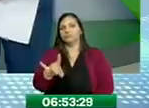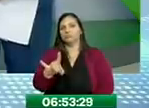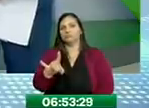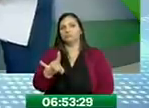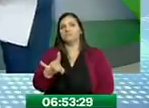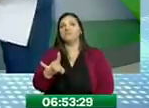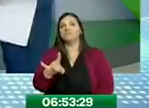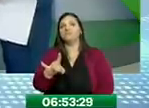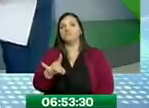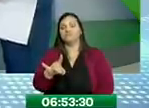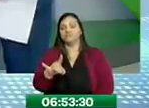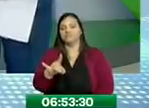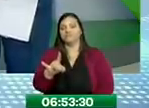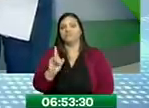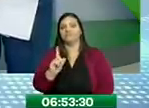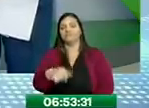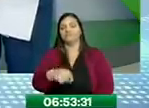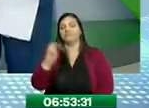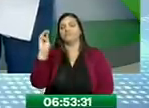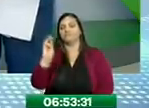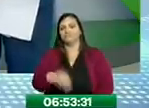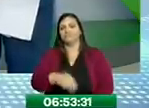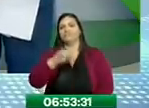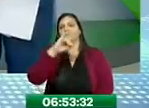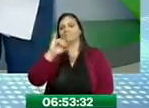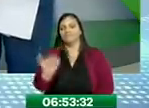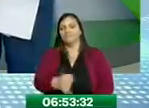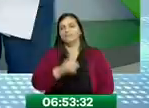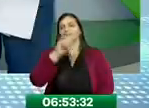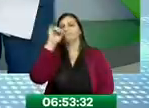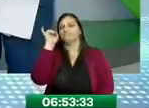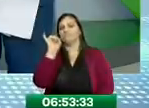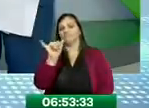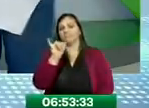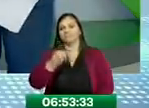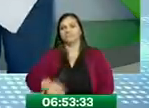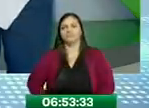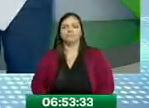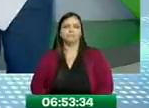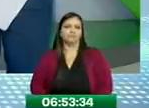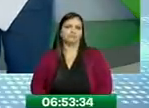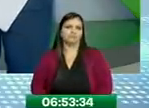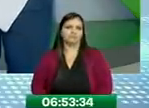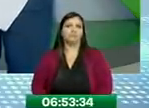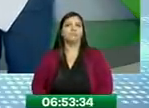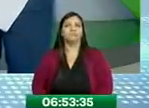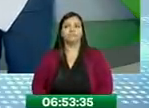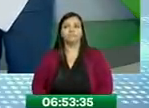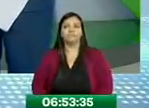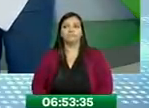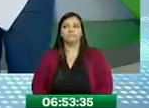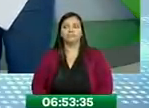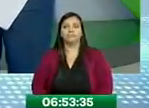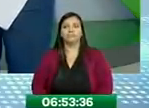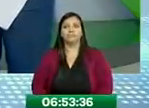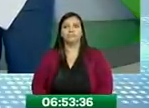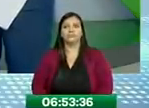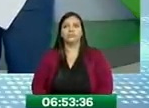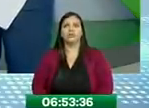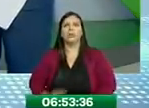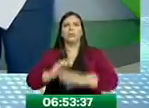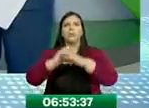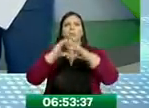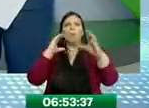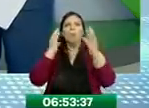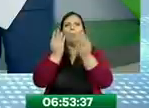No van a poder circular todos los buses porque probablemente la mitad de ellos van a tener restringido o prohibido hacerlo